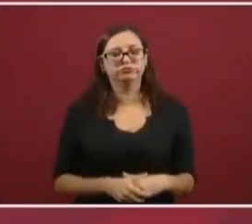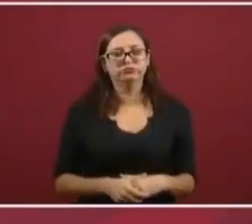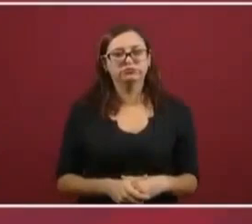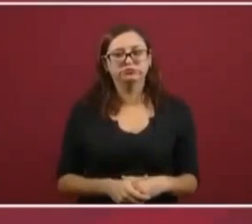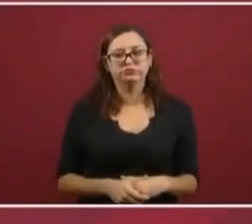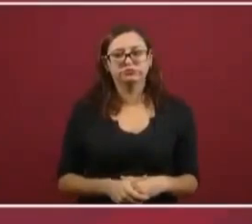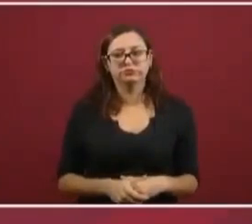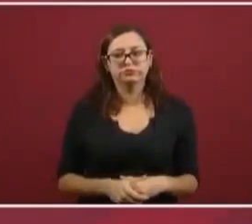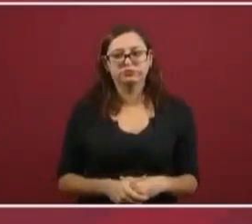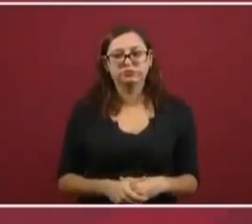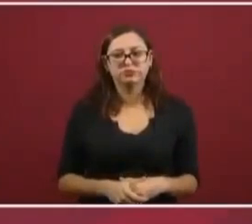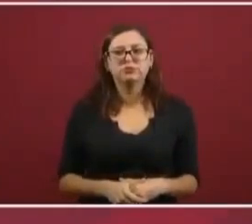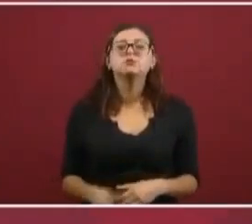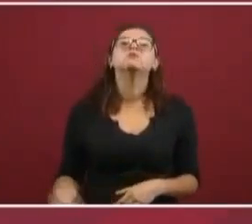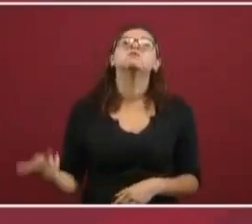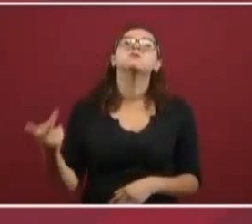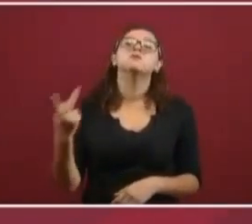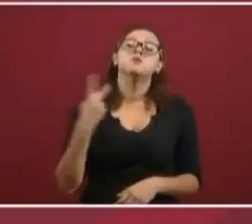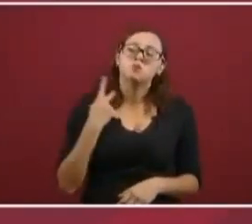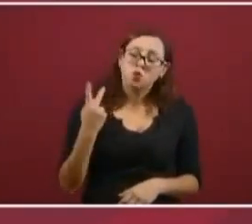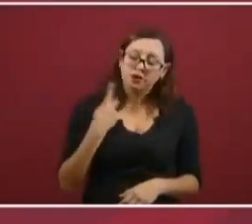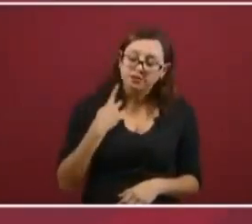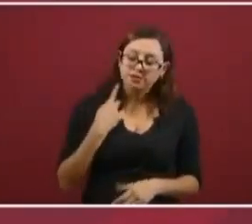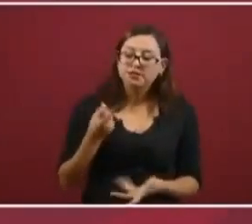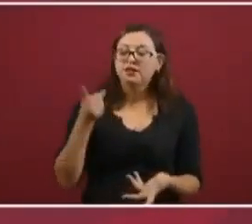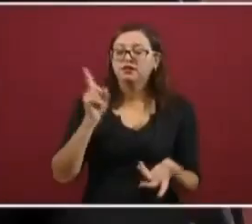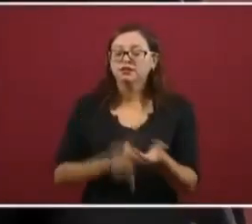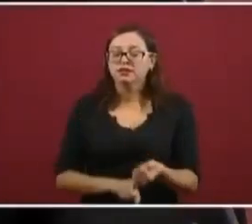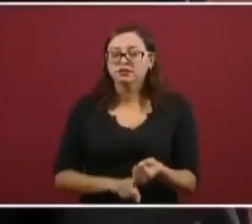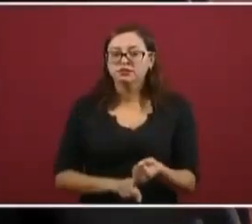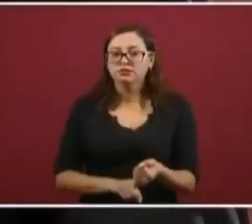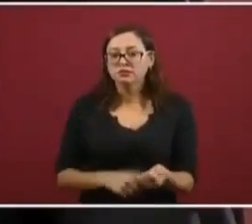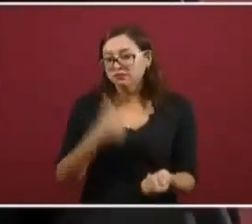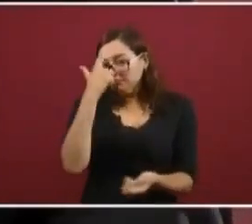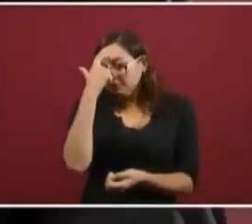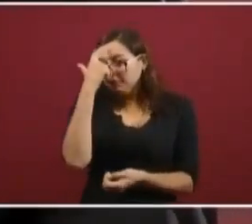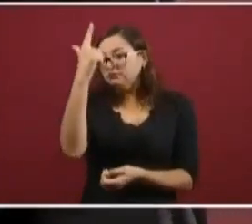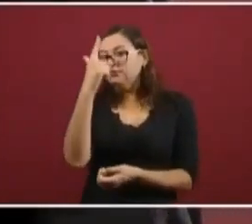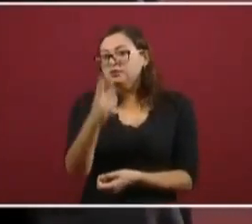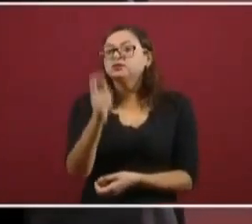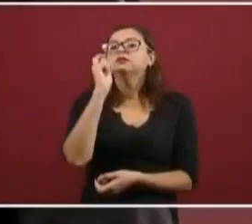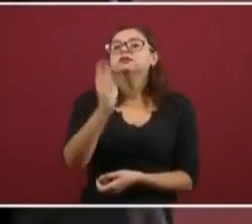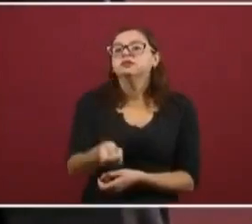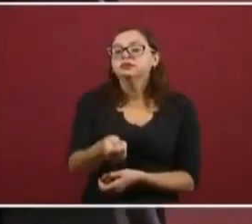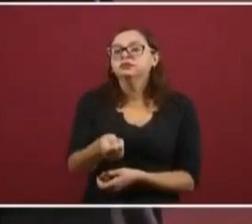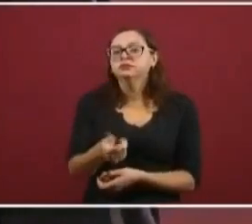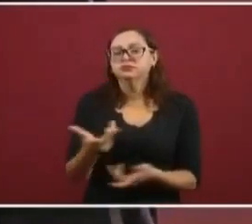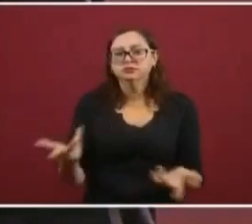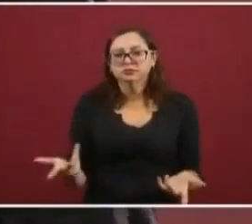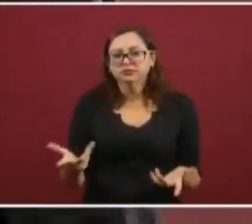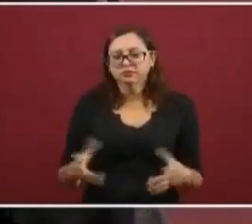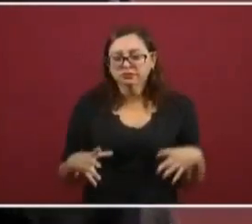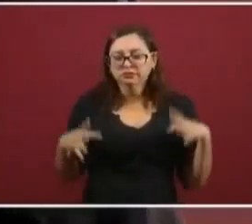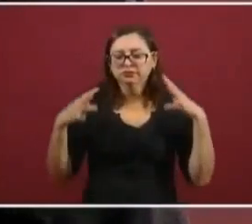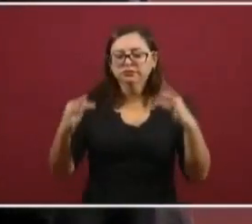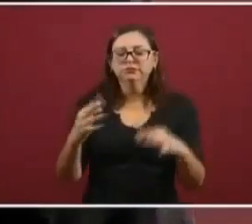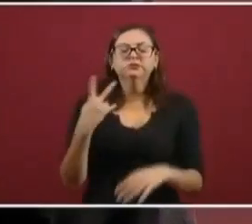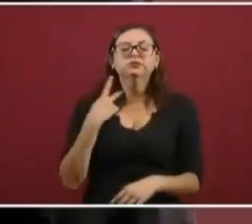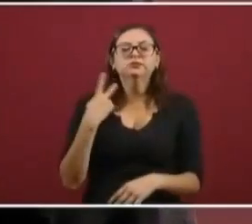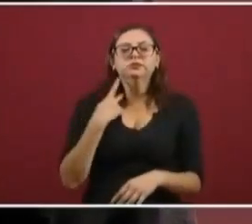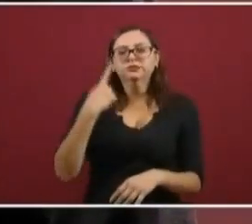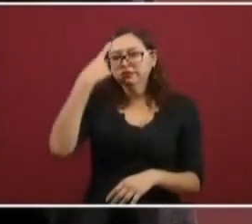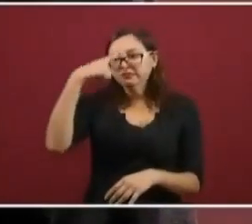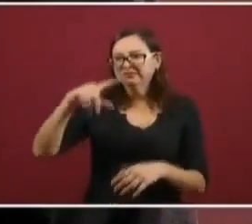política entre otras cosas también se creó para poner orden en el